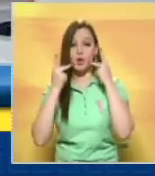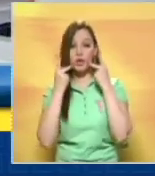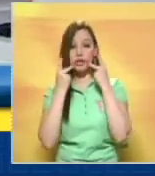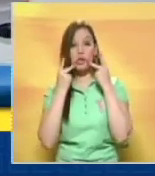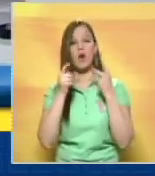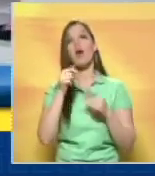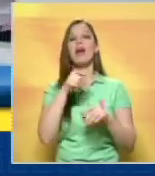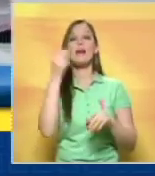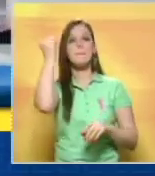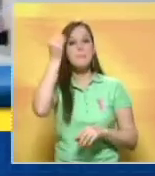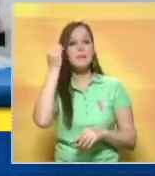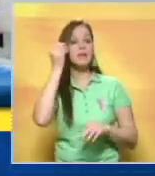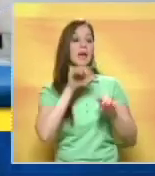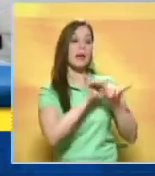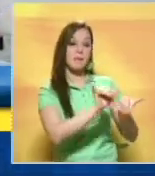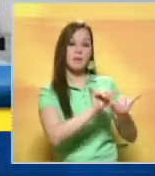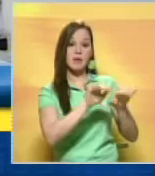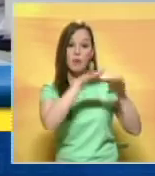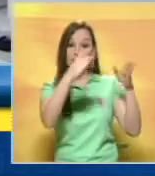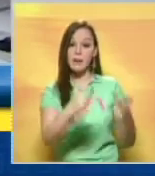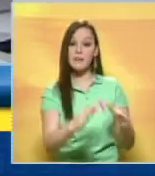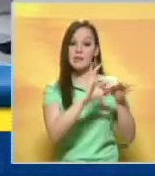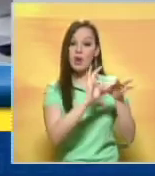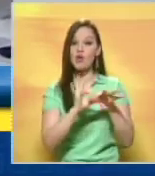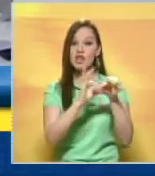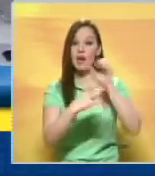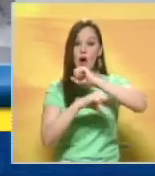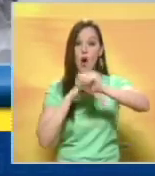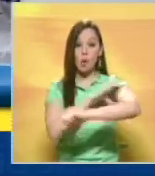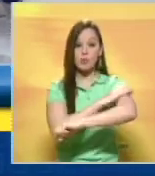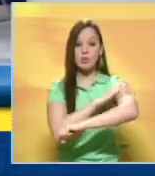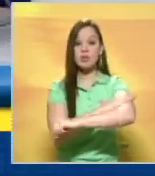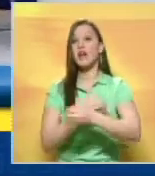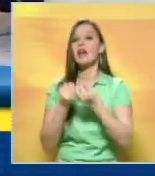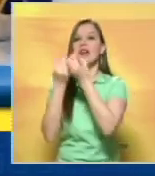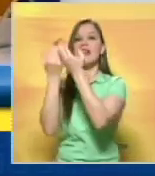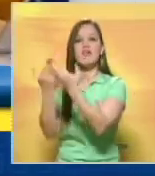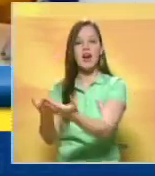desde la Mesa de la Unidad le garantizarán a Venezuela un liderazgo concreto.